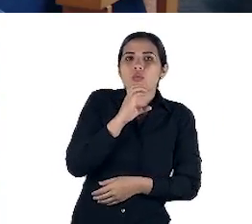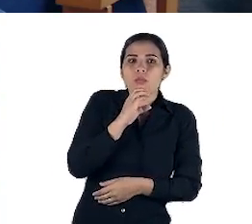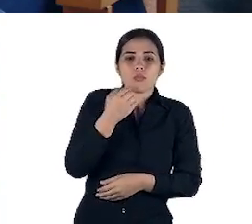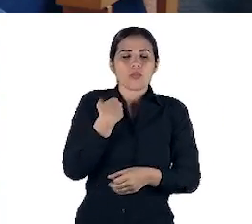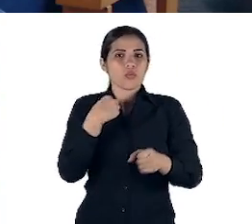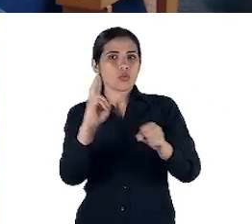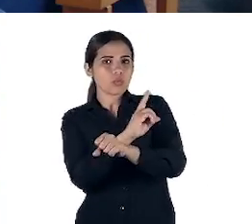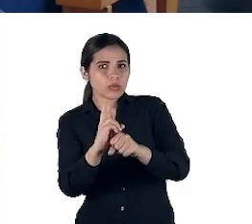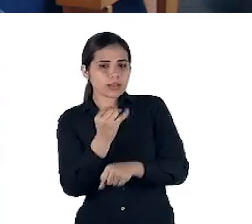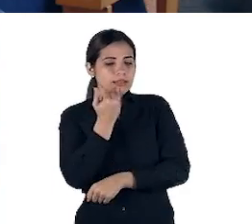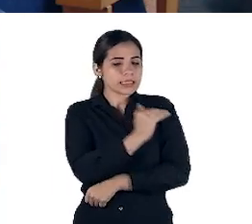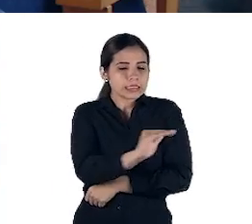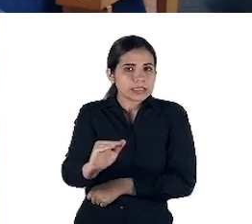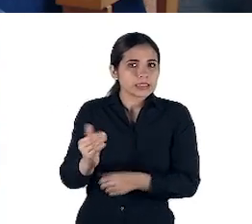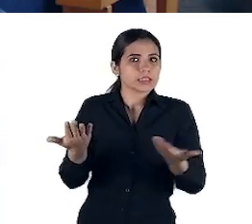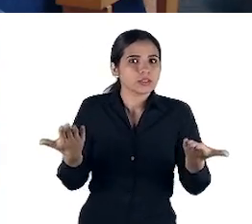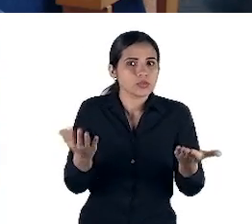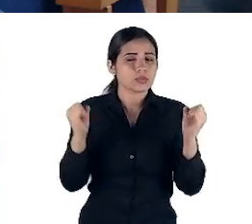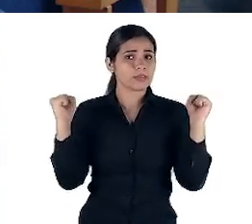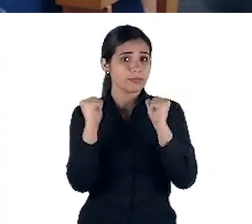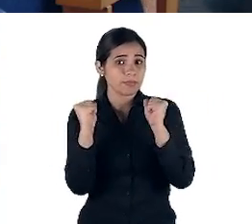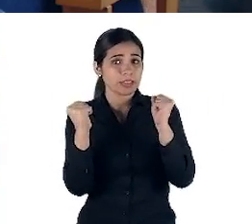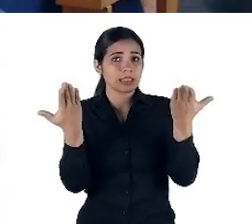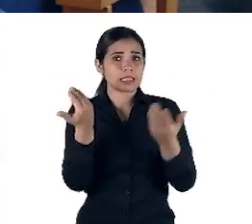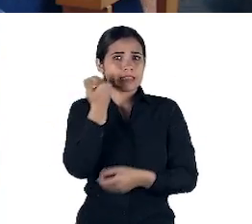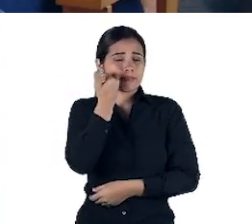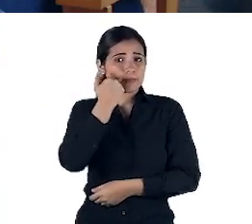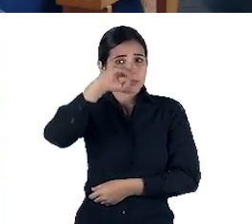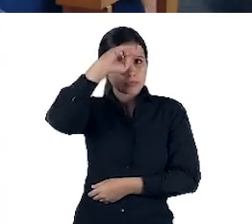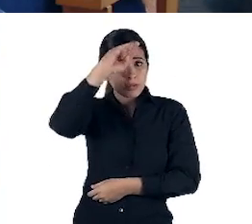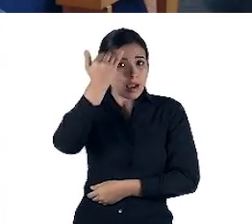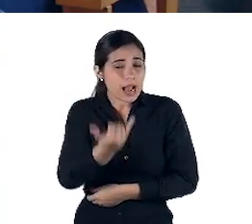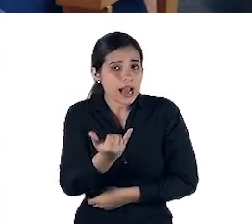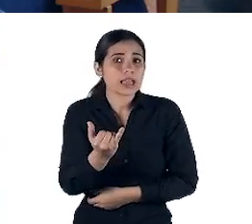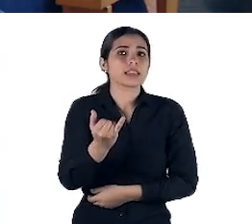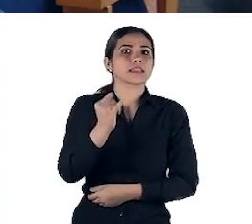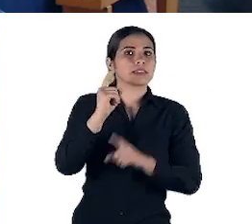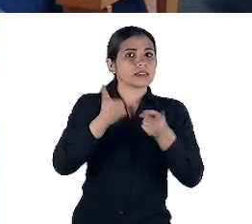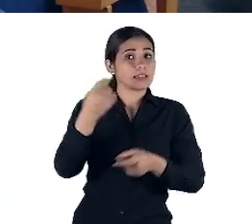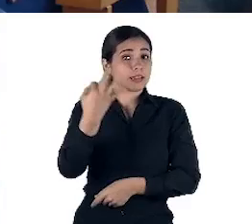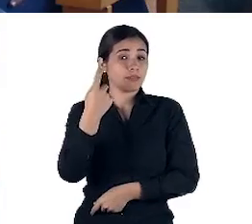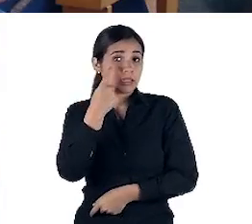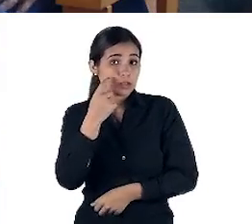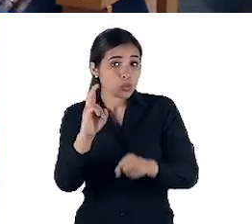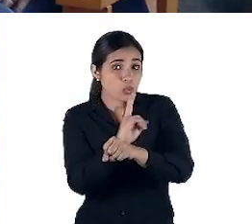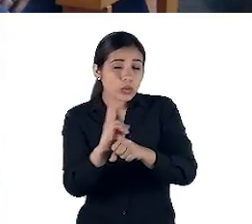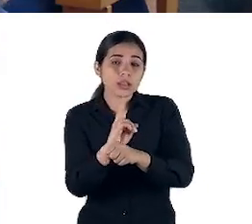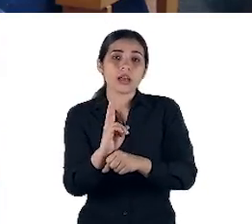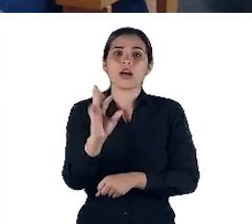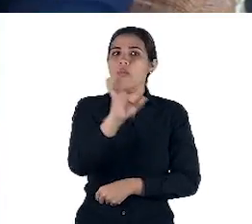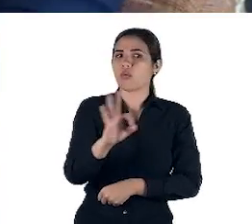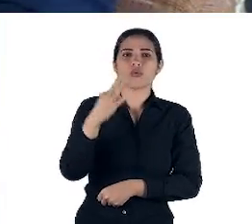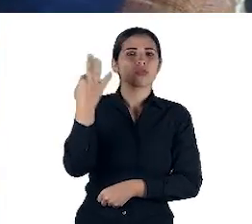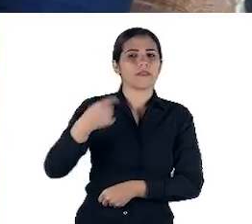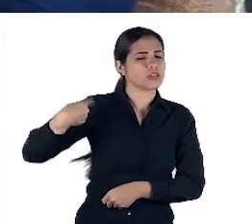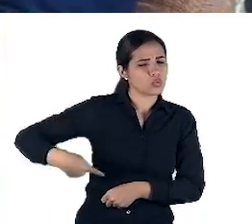vienen para nuestros chicos, ¿verdad? Se vienen con el invierno enfermedades, se vienen con el invierno cosas para atender, o en realidad es una cuestión de todo el año.